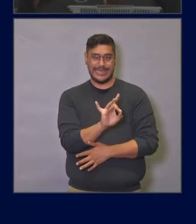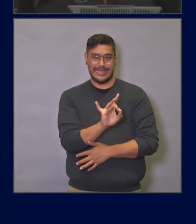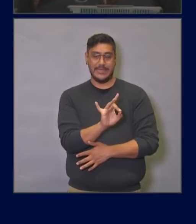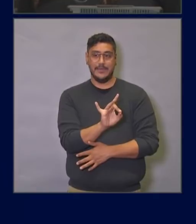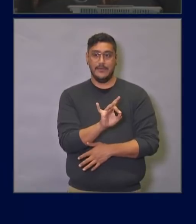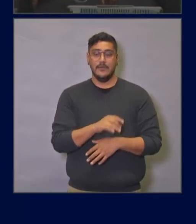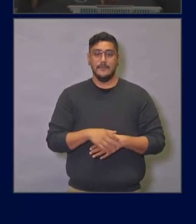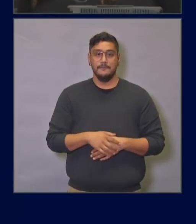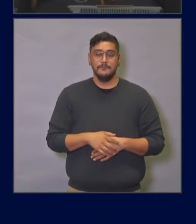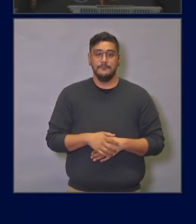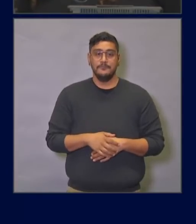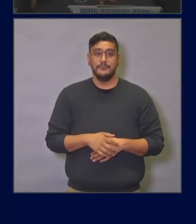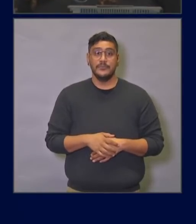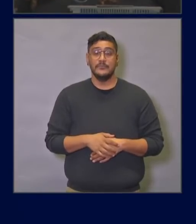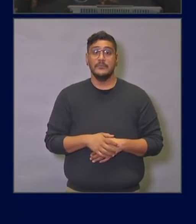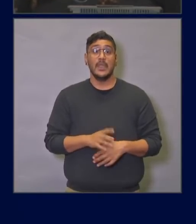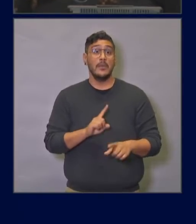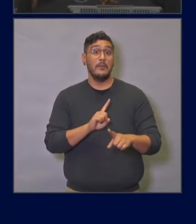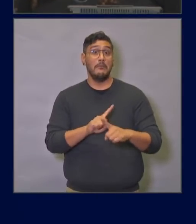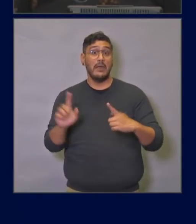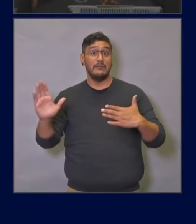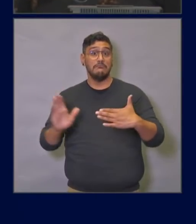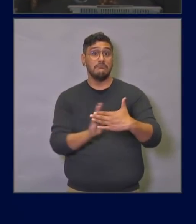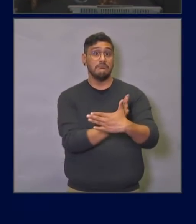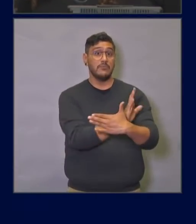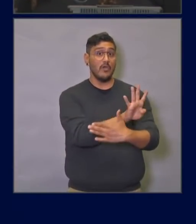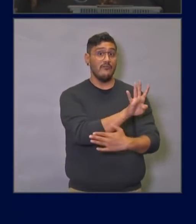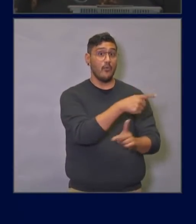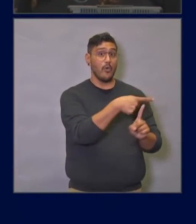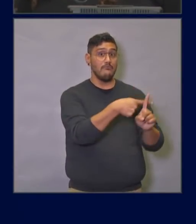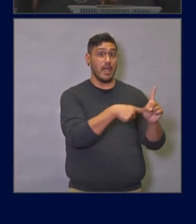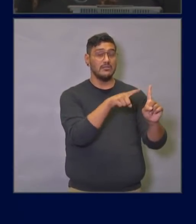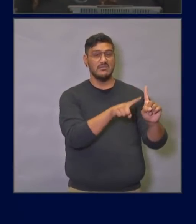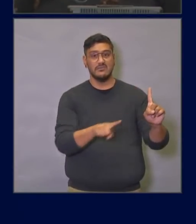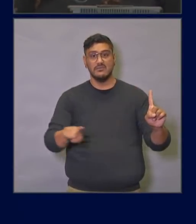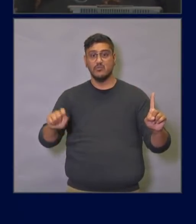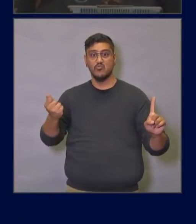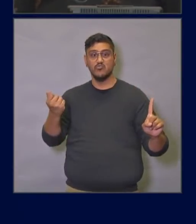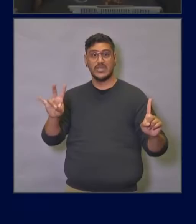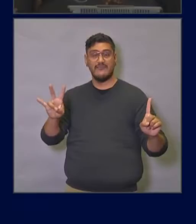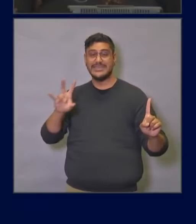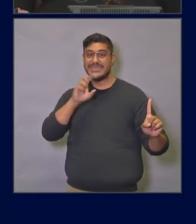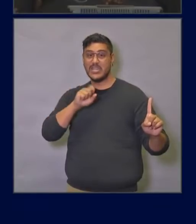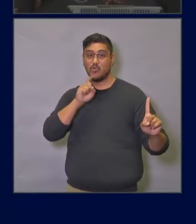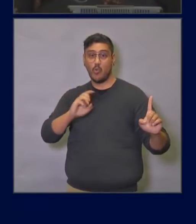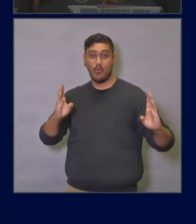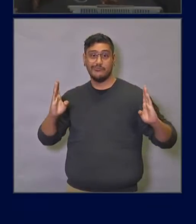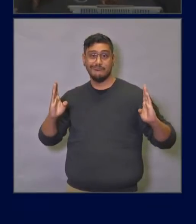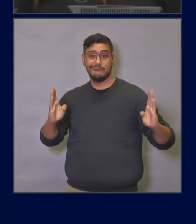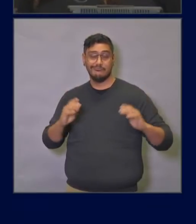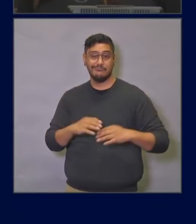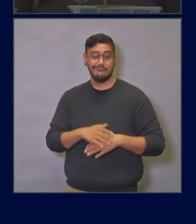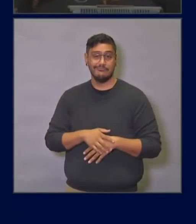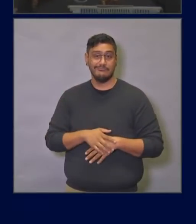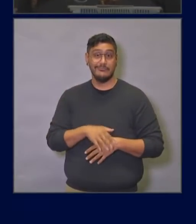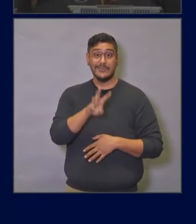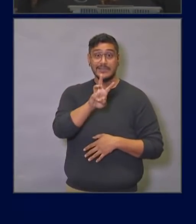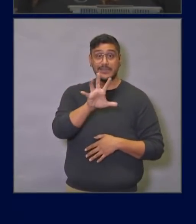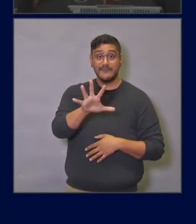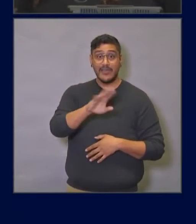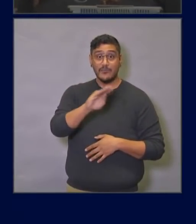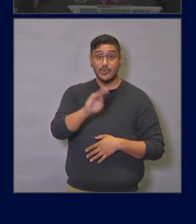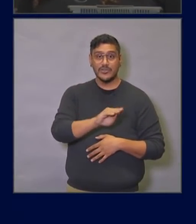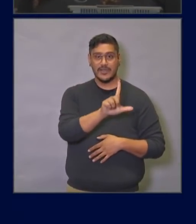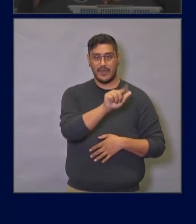pacientes con este síndrome es de 4 meses a 17 años. 75% de los casos son